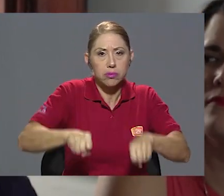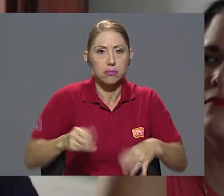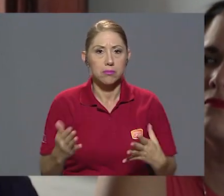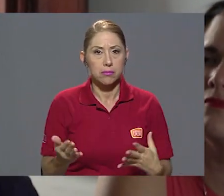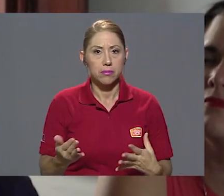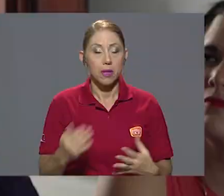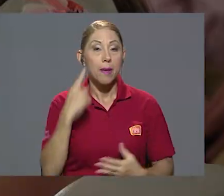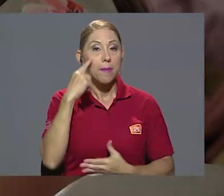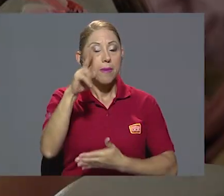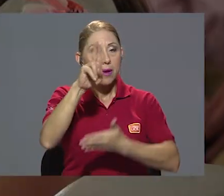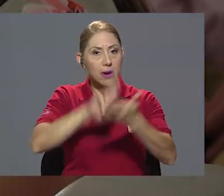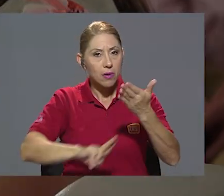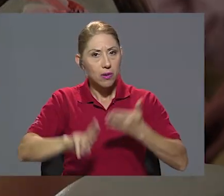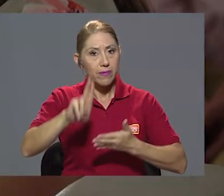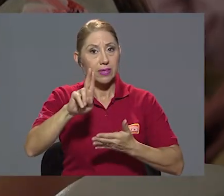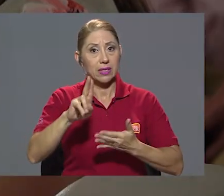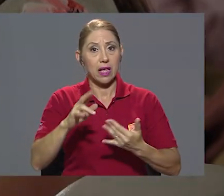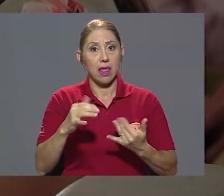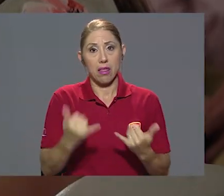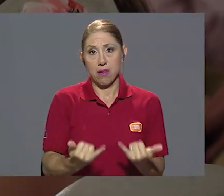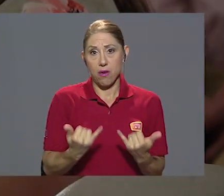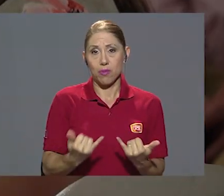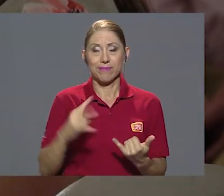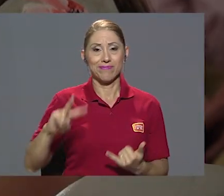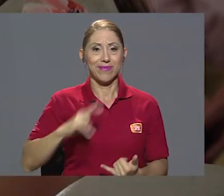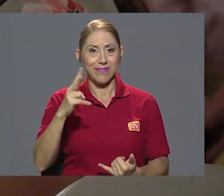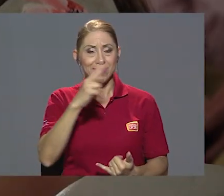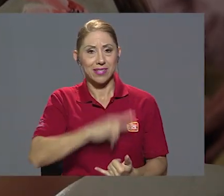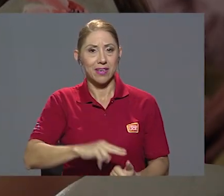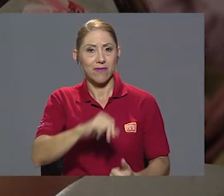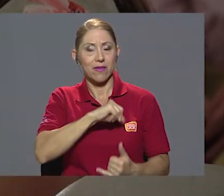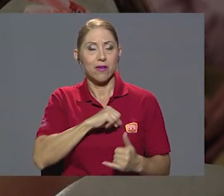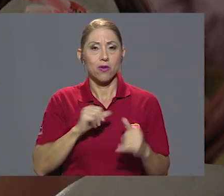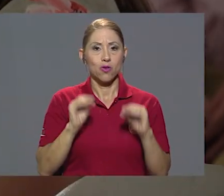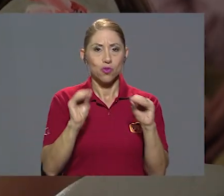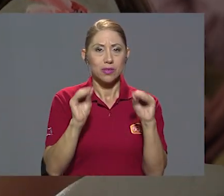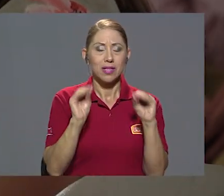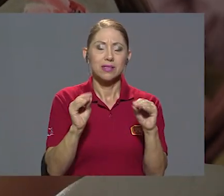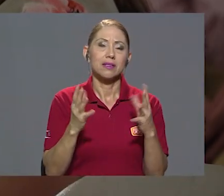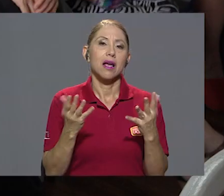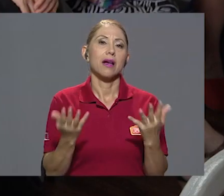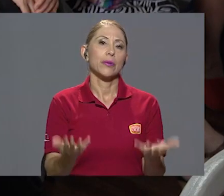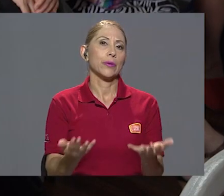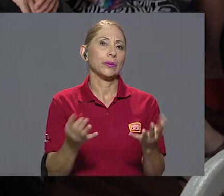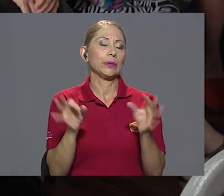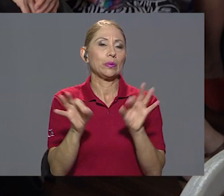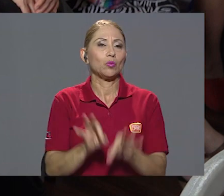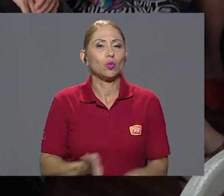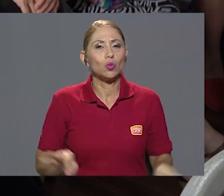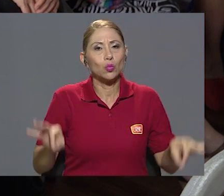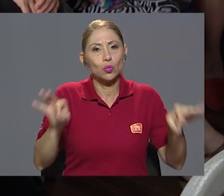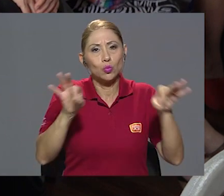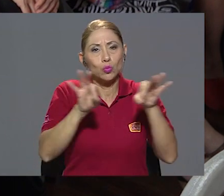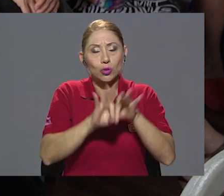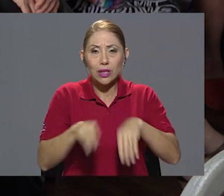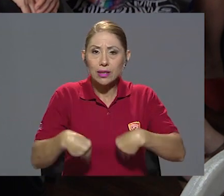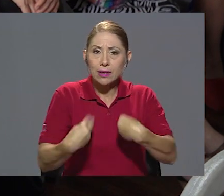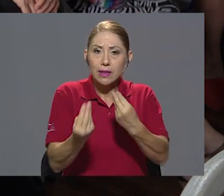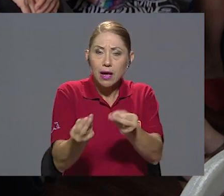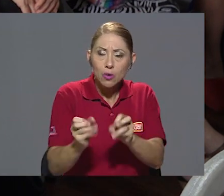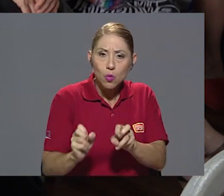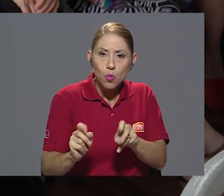la Vicerrectoría de Docencia, es un elemento fundamental generar este nuevo espacio que permita realmente